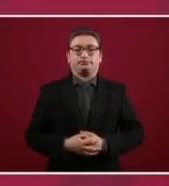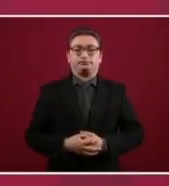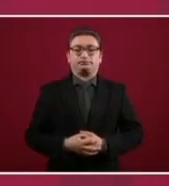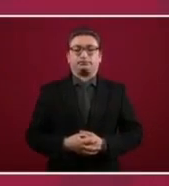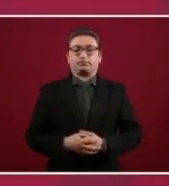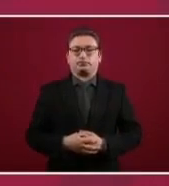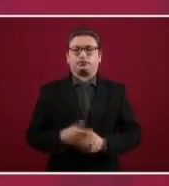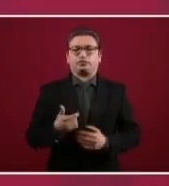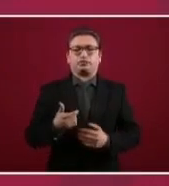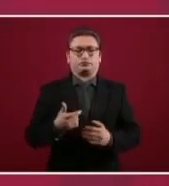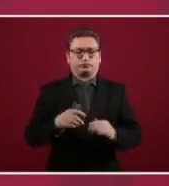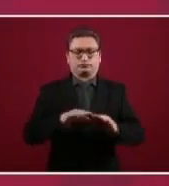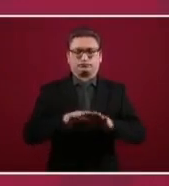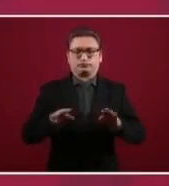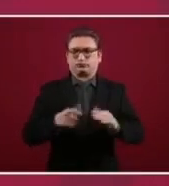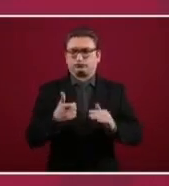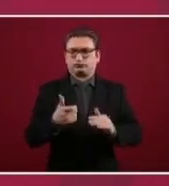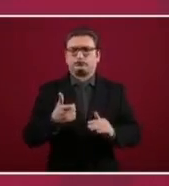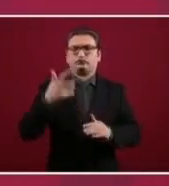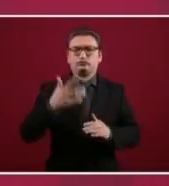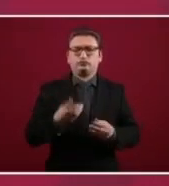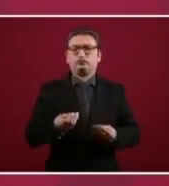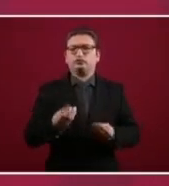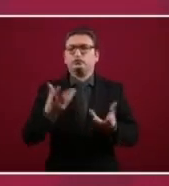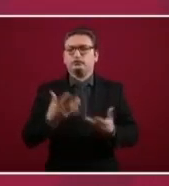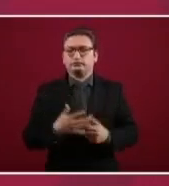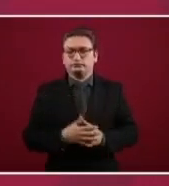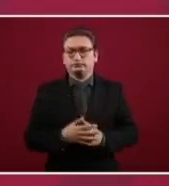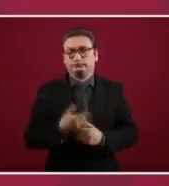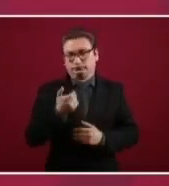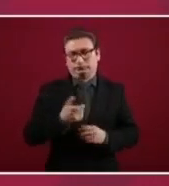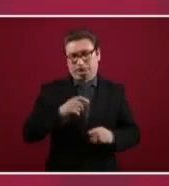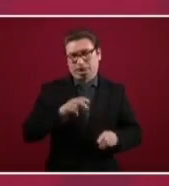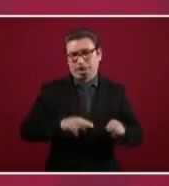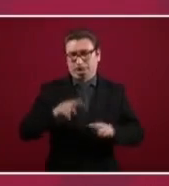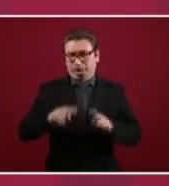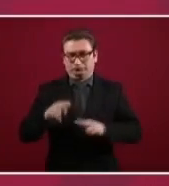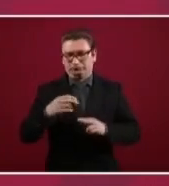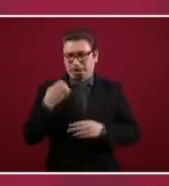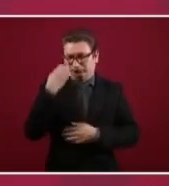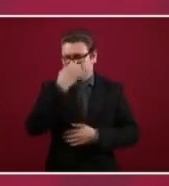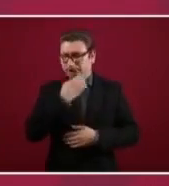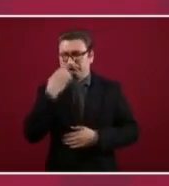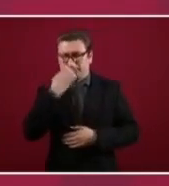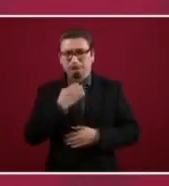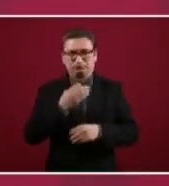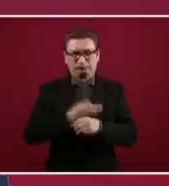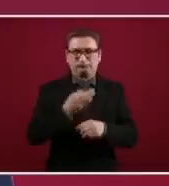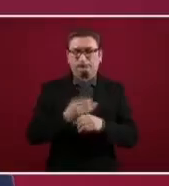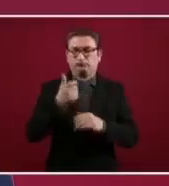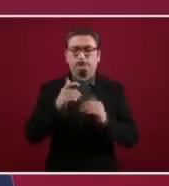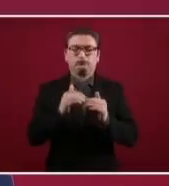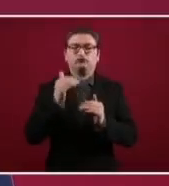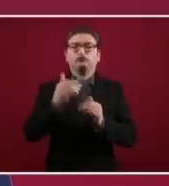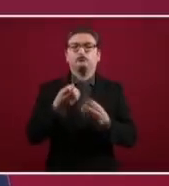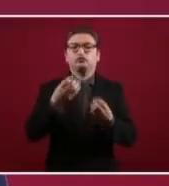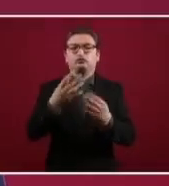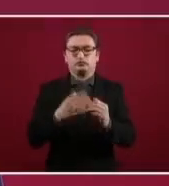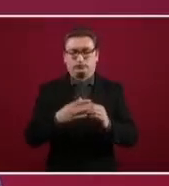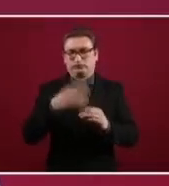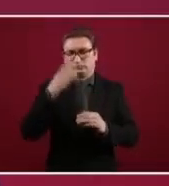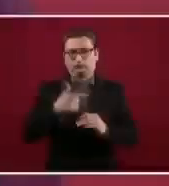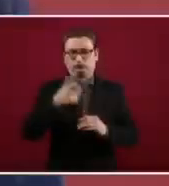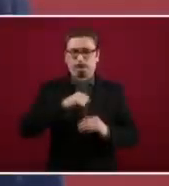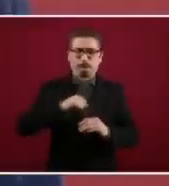cuánto eso es lo que estamos analizando cuanto arriba de la